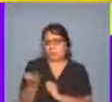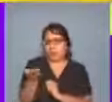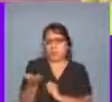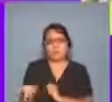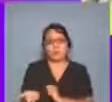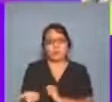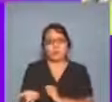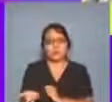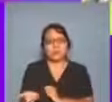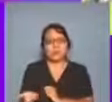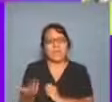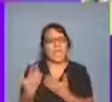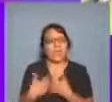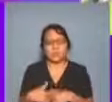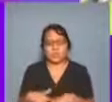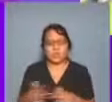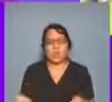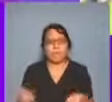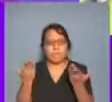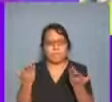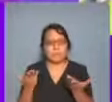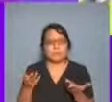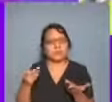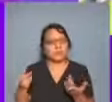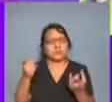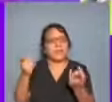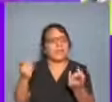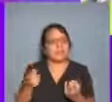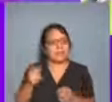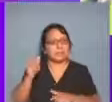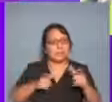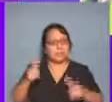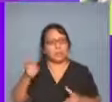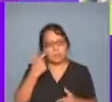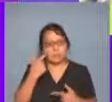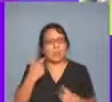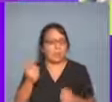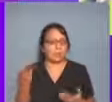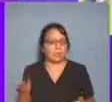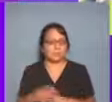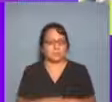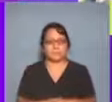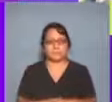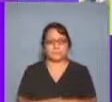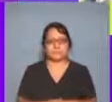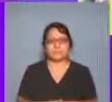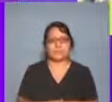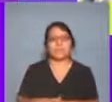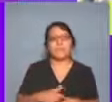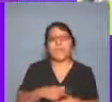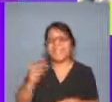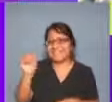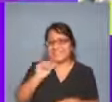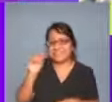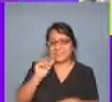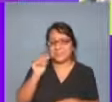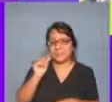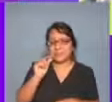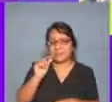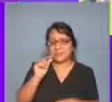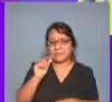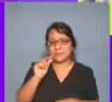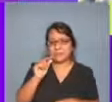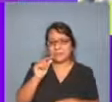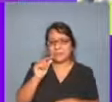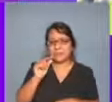suben el precio automátic pero la necesidad de la gente ustedes vieron Cómo es la cuestión hace rato también pasamos